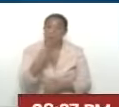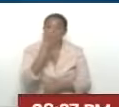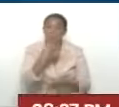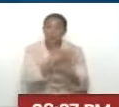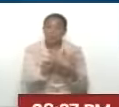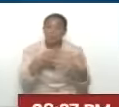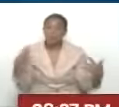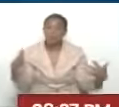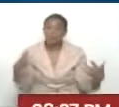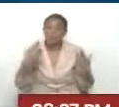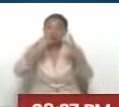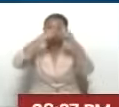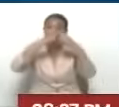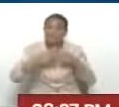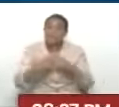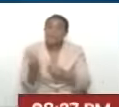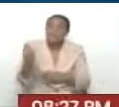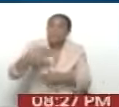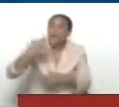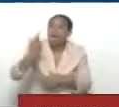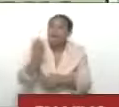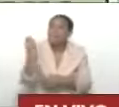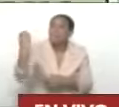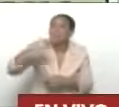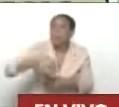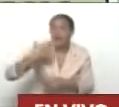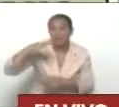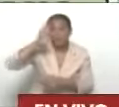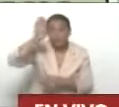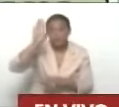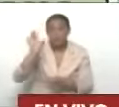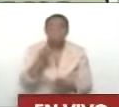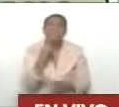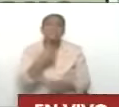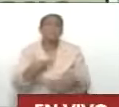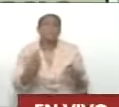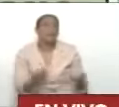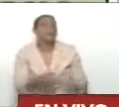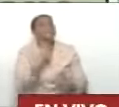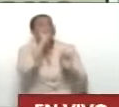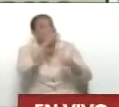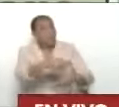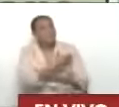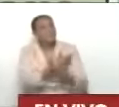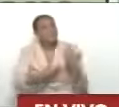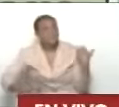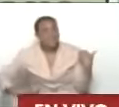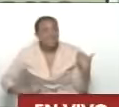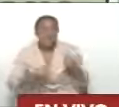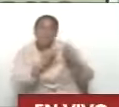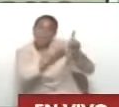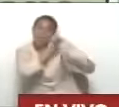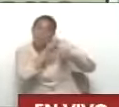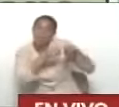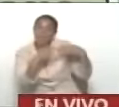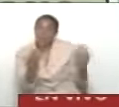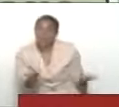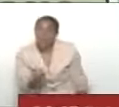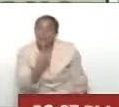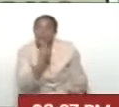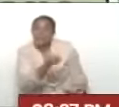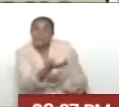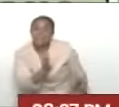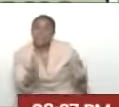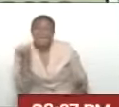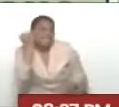4 millones, y lo que viene, Jocelyn, ¿qué me dice? Así es, presidente. Bueno, no, preguntarle si